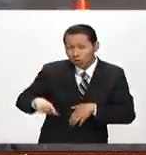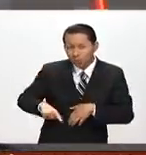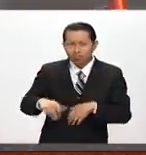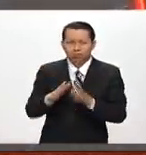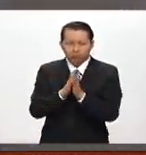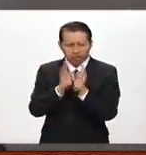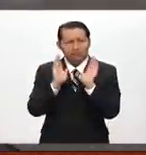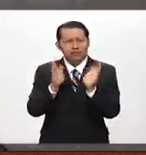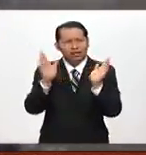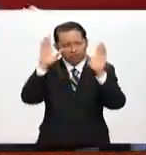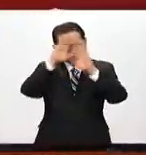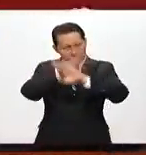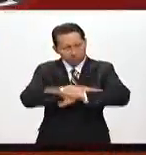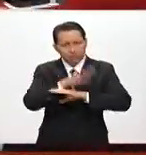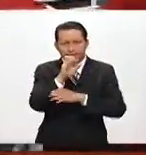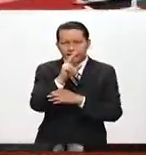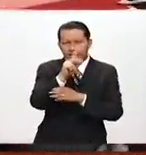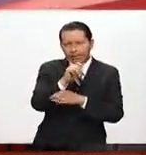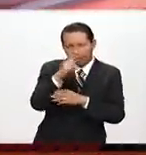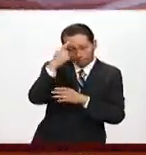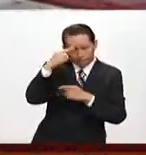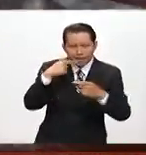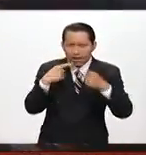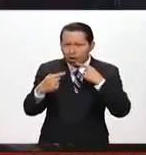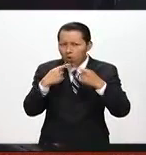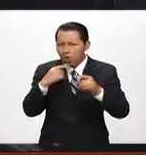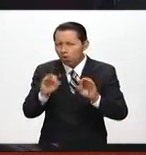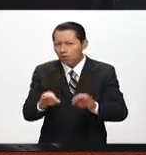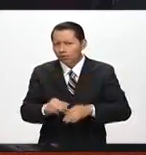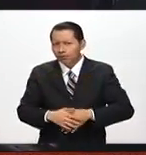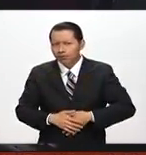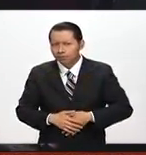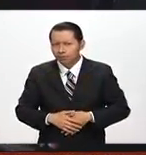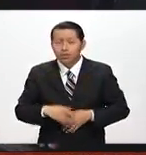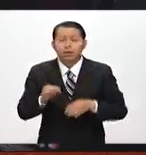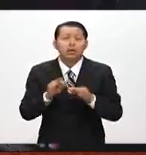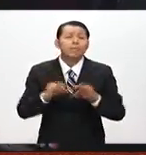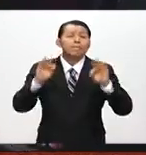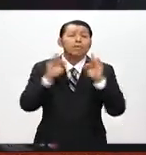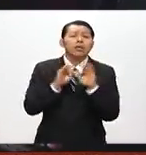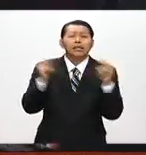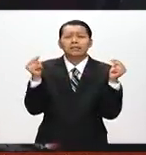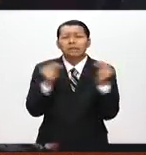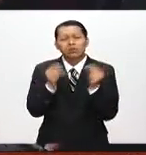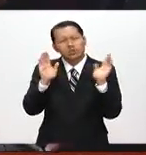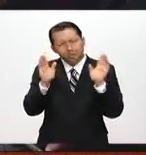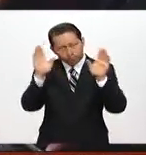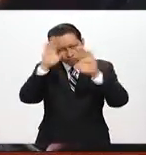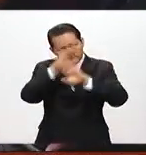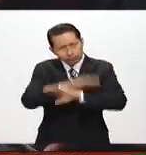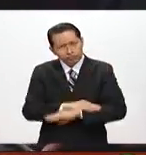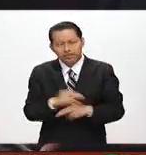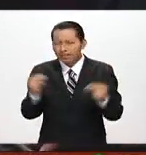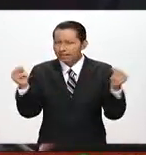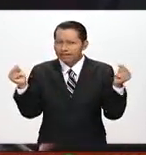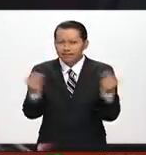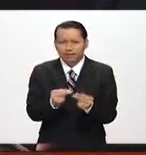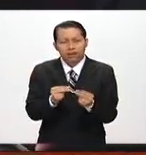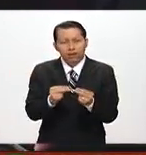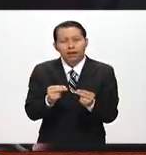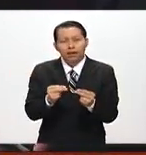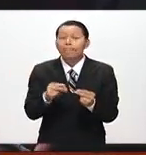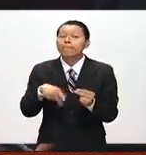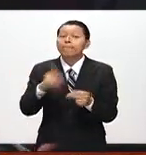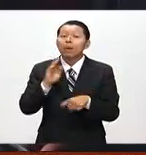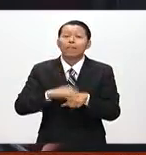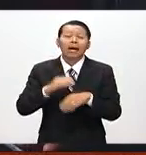el conflicto magisterial por la vía del diálogo. Es importante que lleguen a las resoluciones que sean necesarias, pero